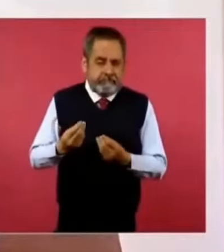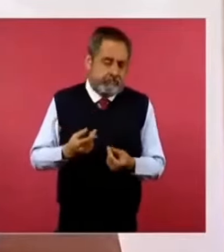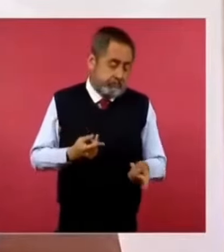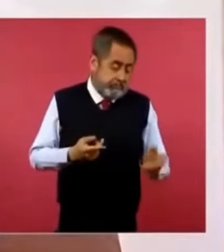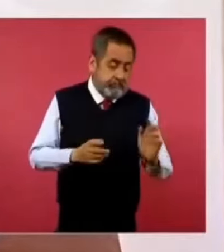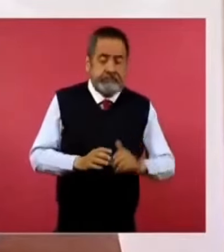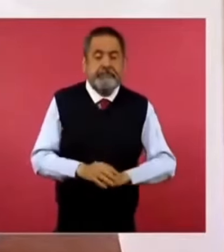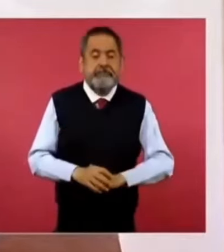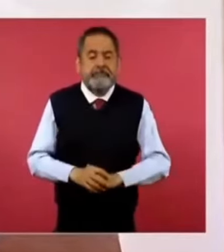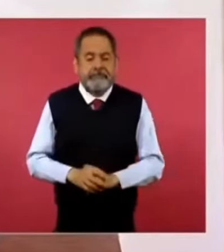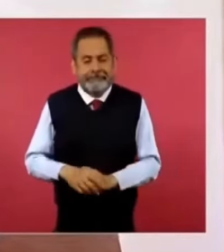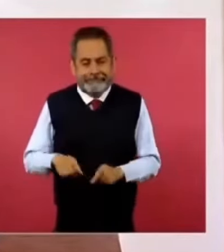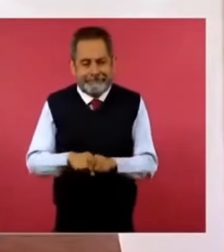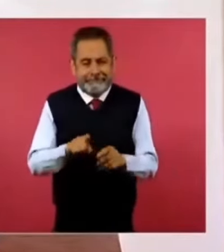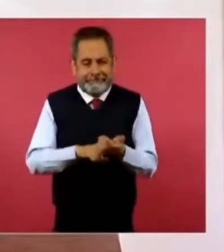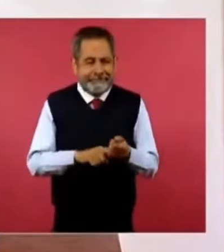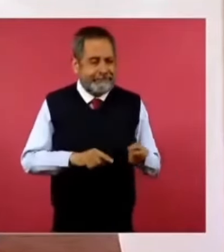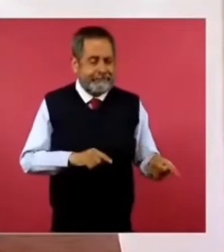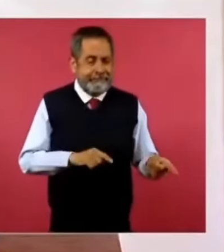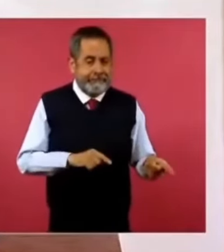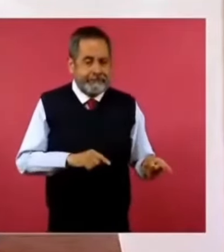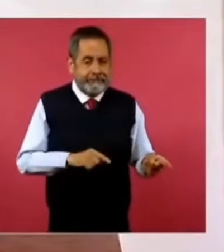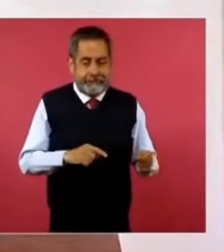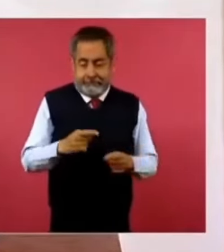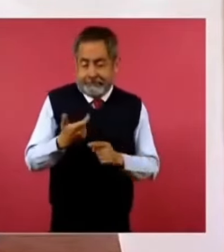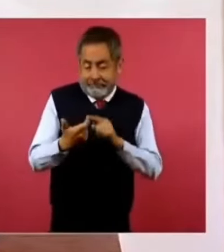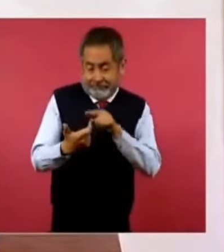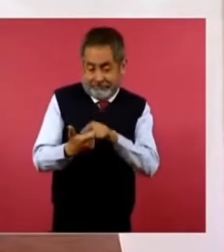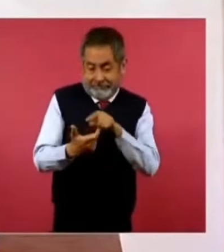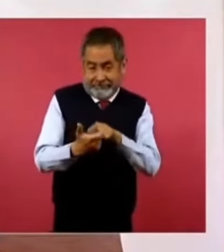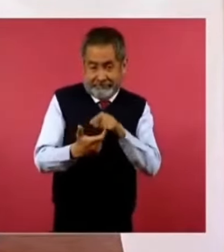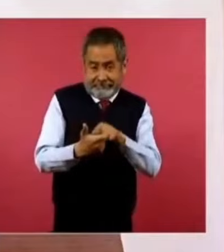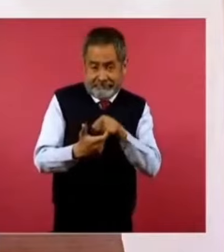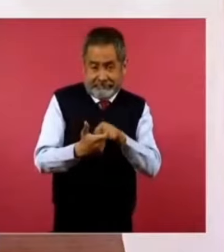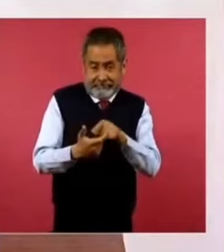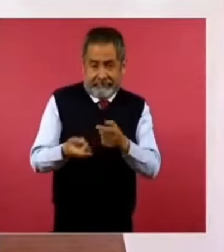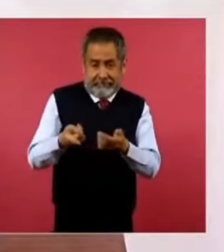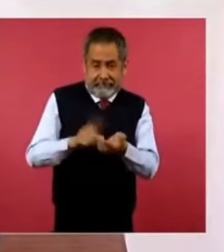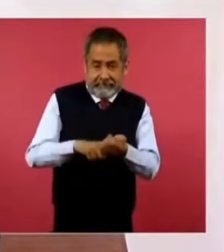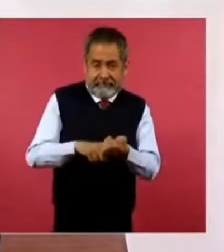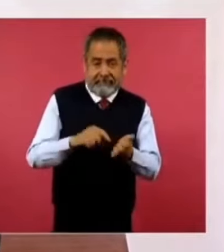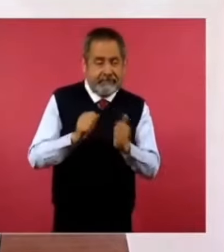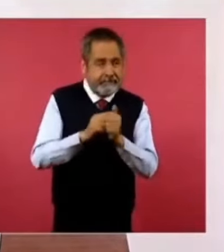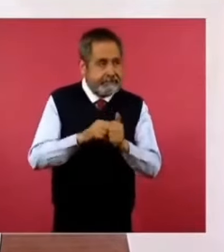dinero que es la mamá y el papá del